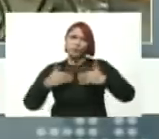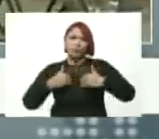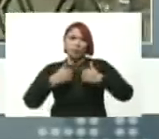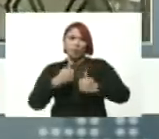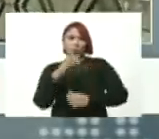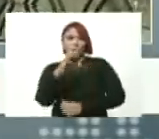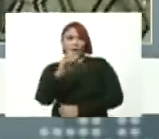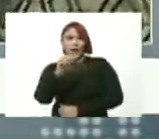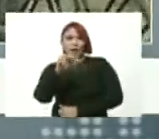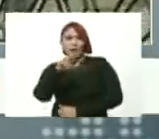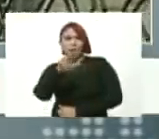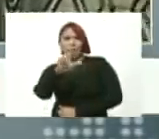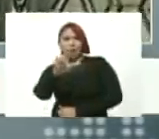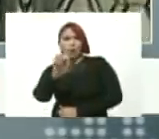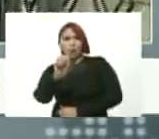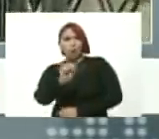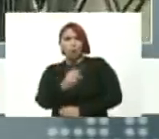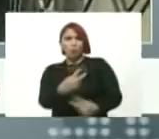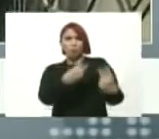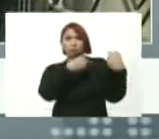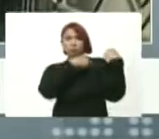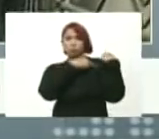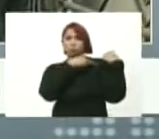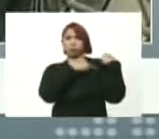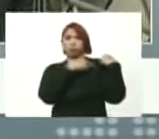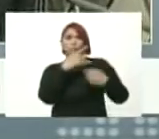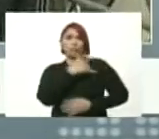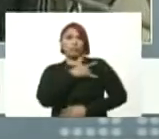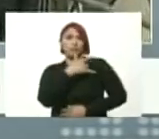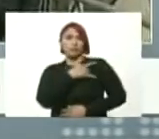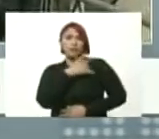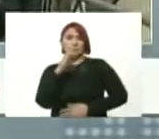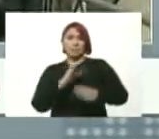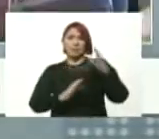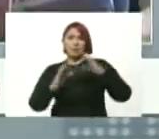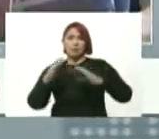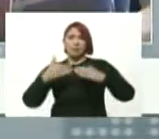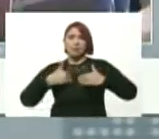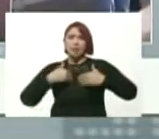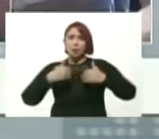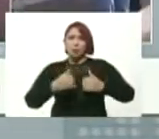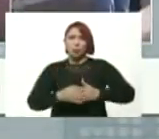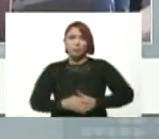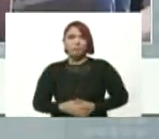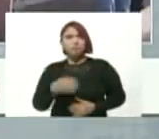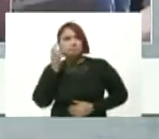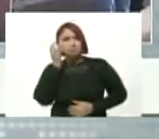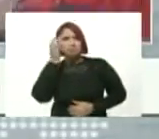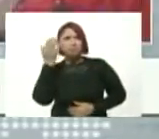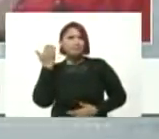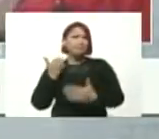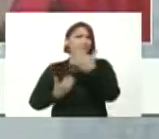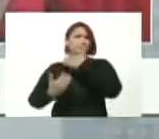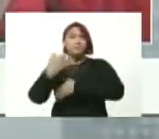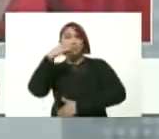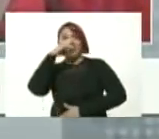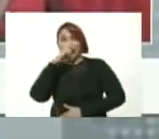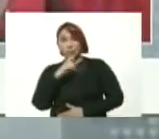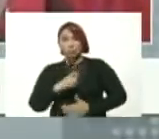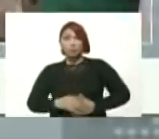que el rector de la universidad de las ciencias de la salud creada hace unos años